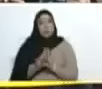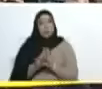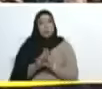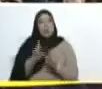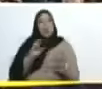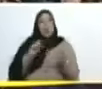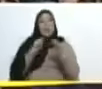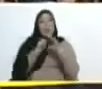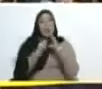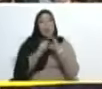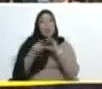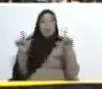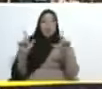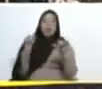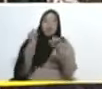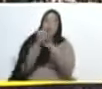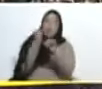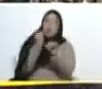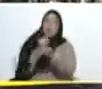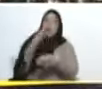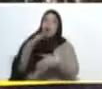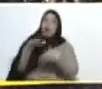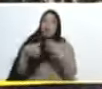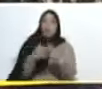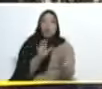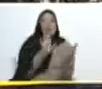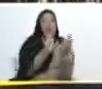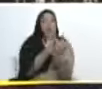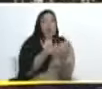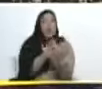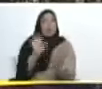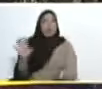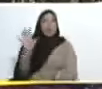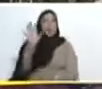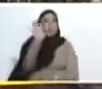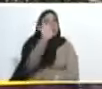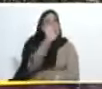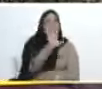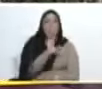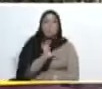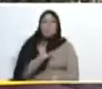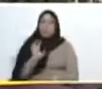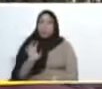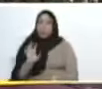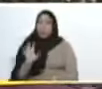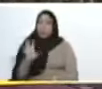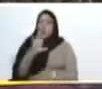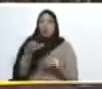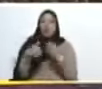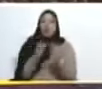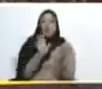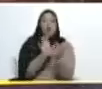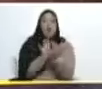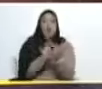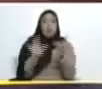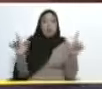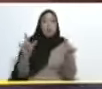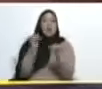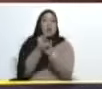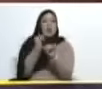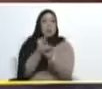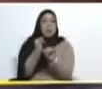vías telemáticas para tratar de contactarnos con todos y todas, y de esa inmensa consulta